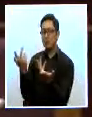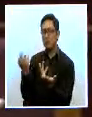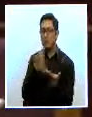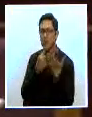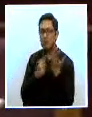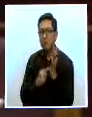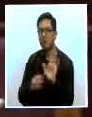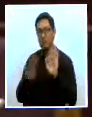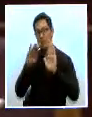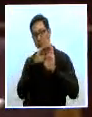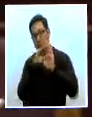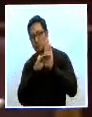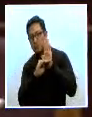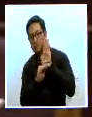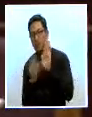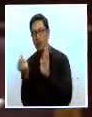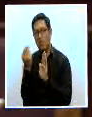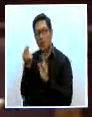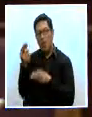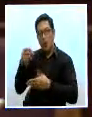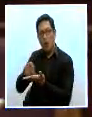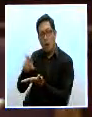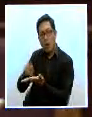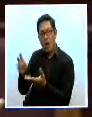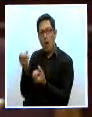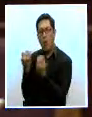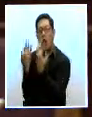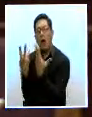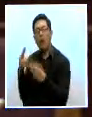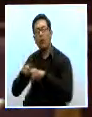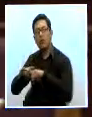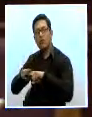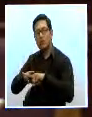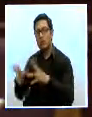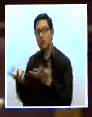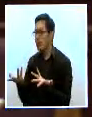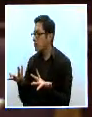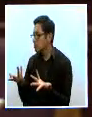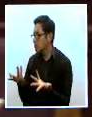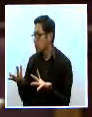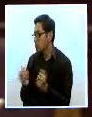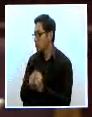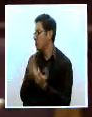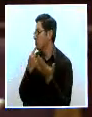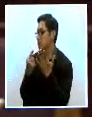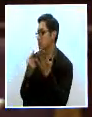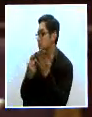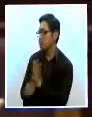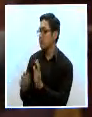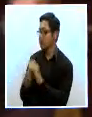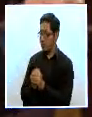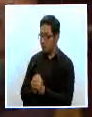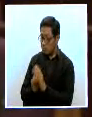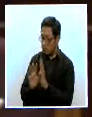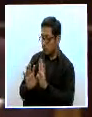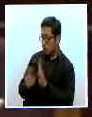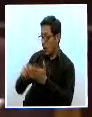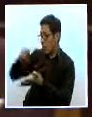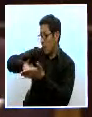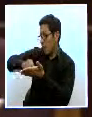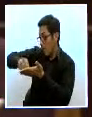de las tarifas no hay por qué poli si en este momento ya tenemos que lo acaban de firmar a partir de mañana nosotros comenzamos